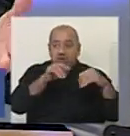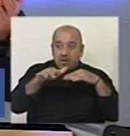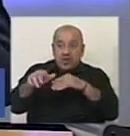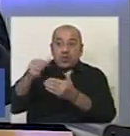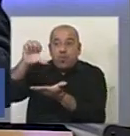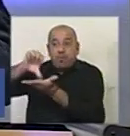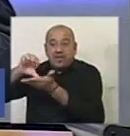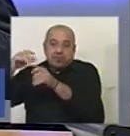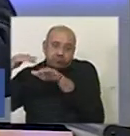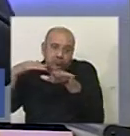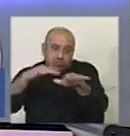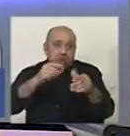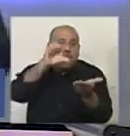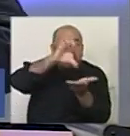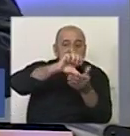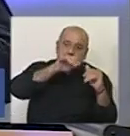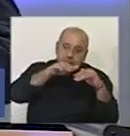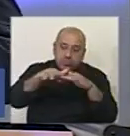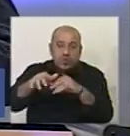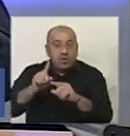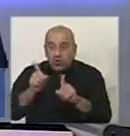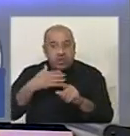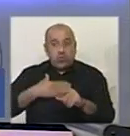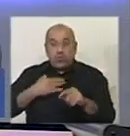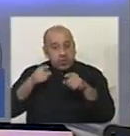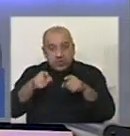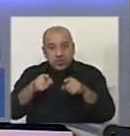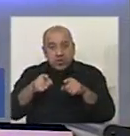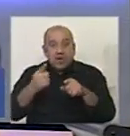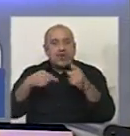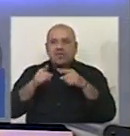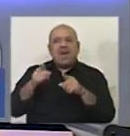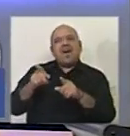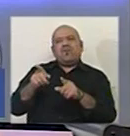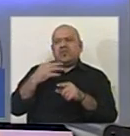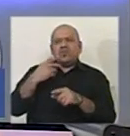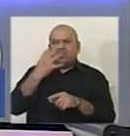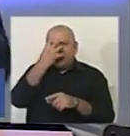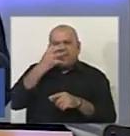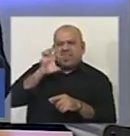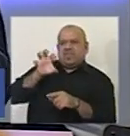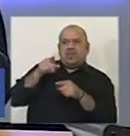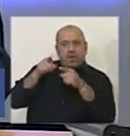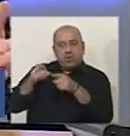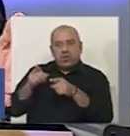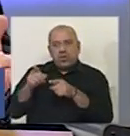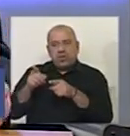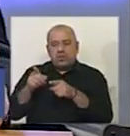en el derecho internacional, pero no estás a favor de la migración, entonces sos un xenófobo, sos un racista, y se acabó y todo el mundo boca